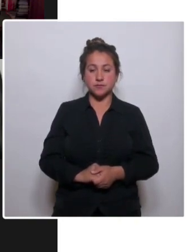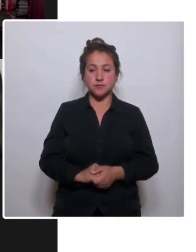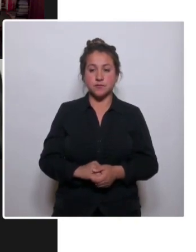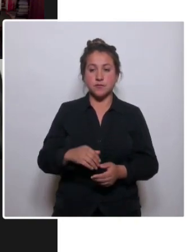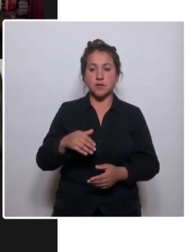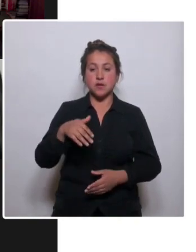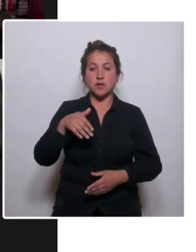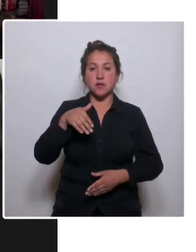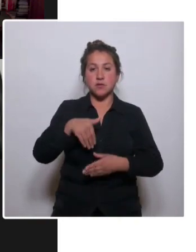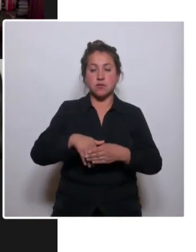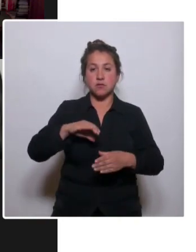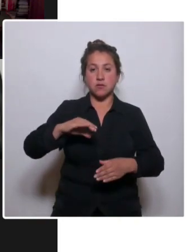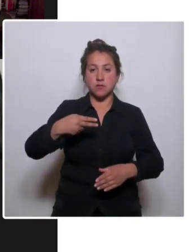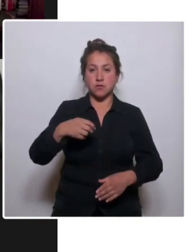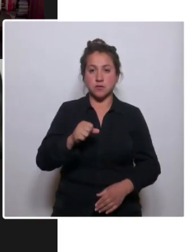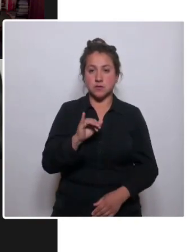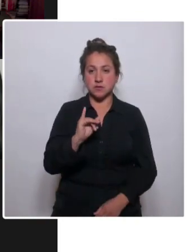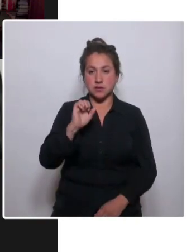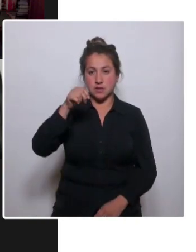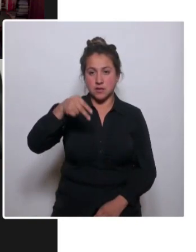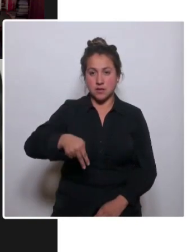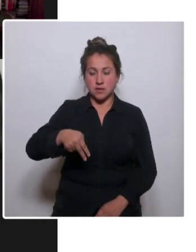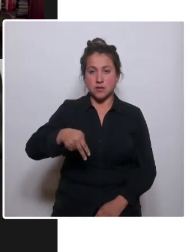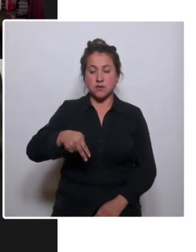Convencional Fuad Chaín, ¿cómo vota?